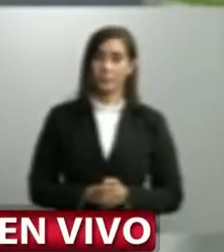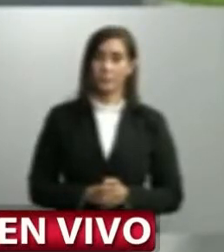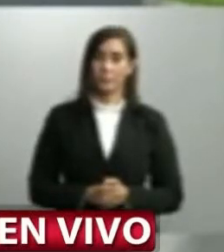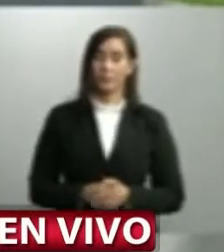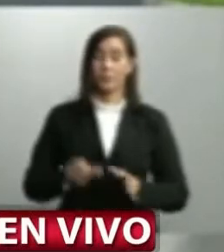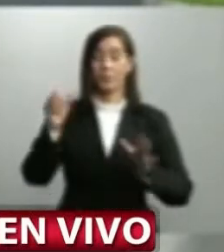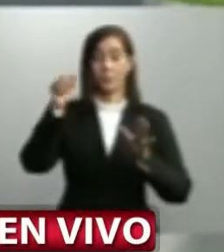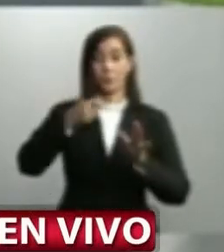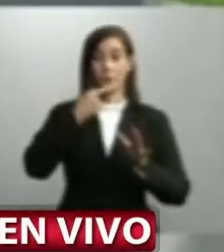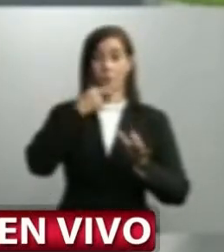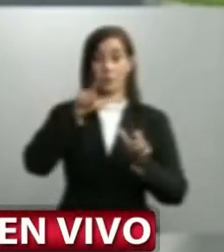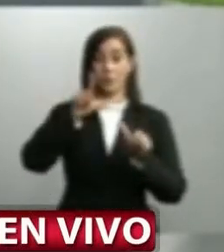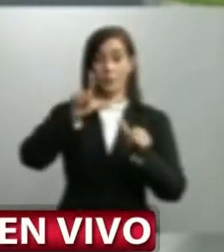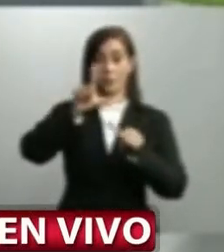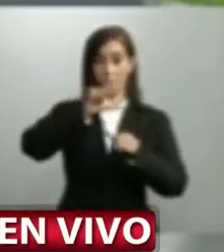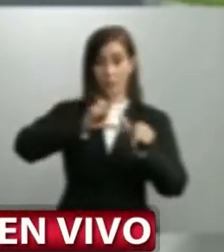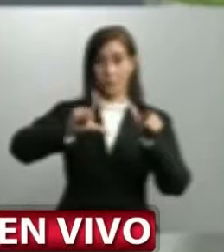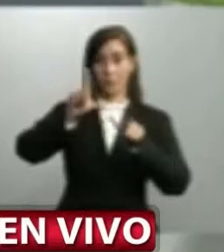en Los Mina